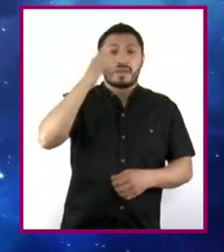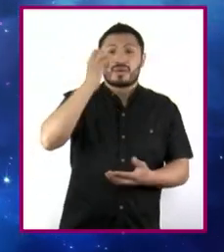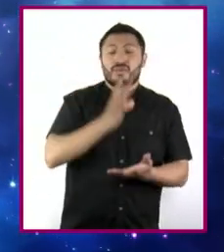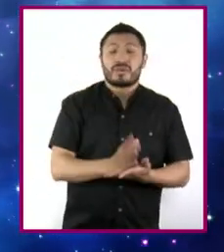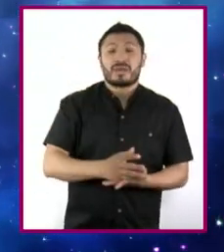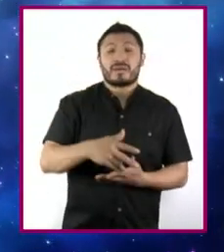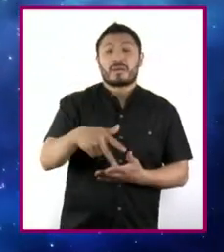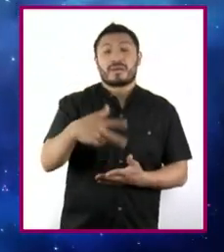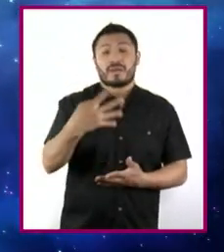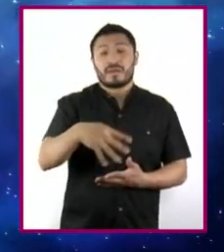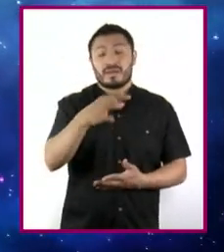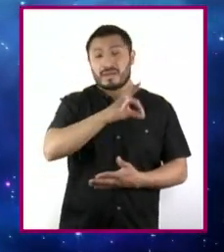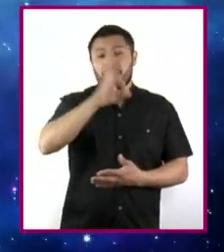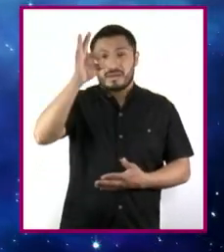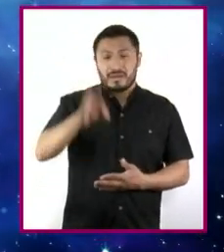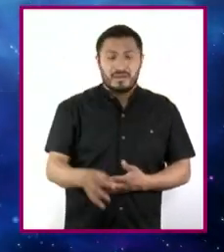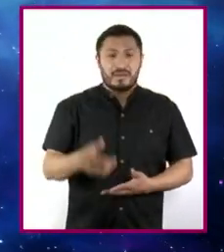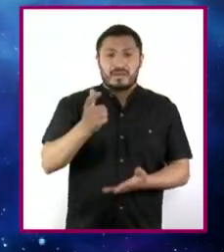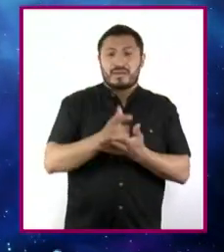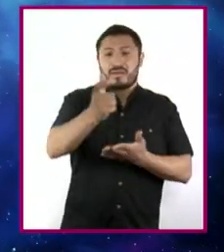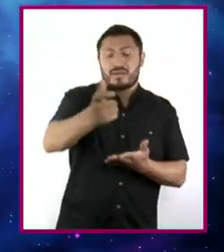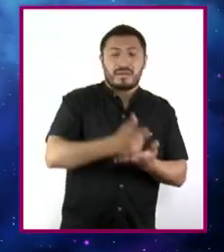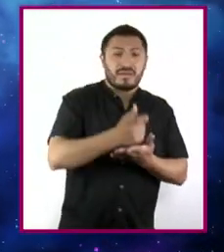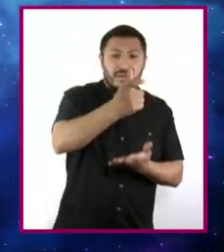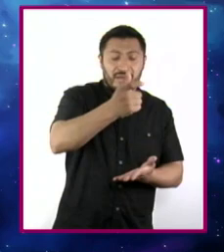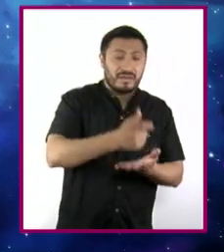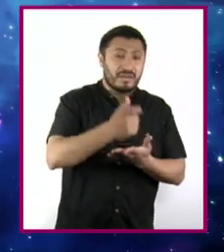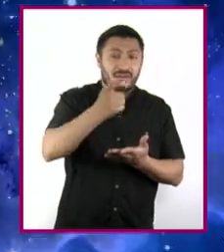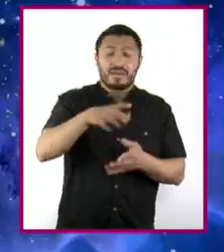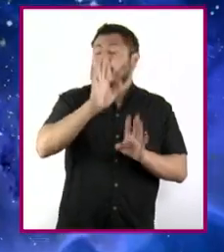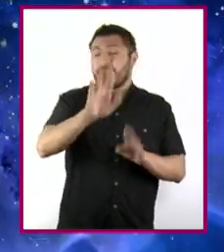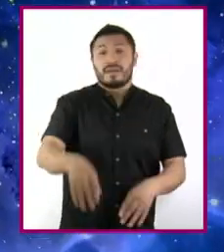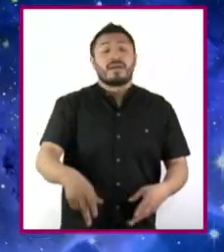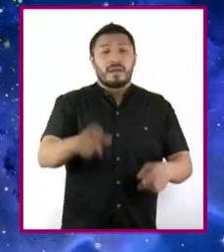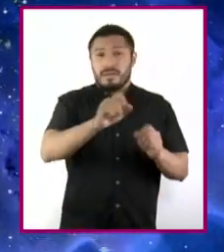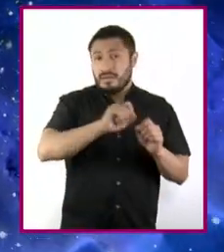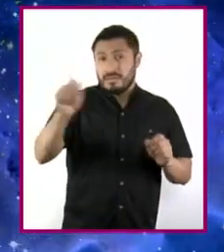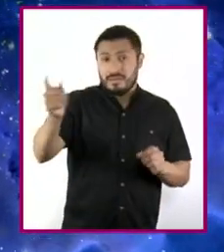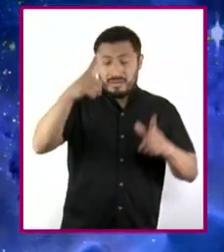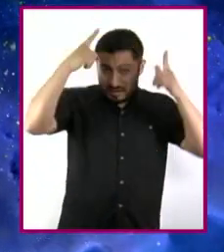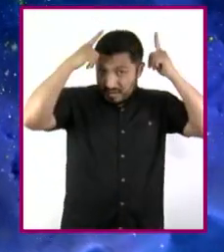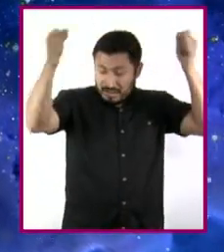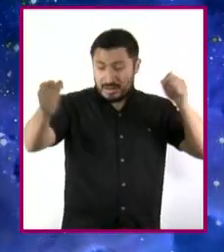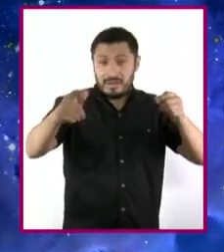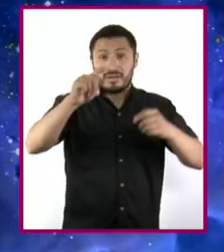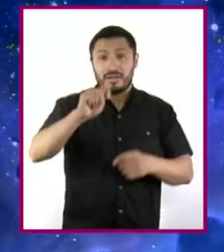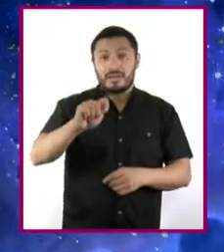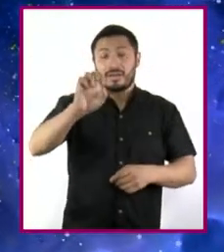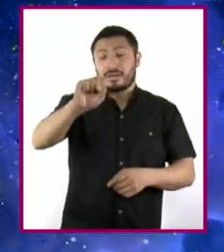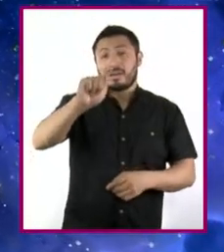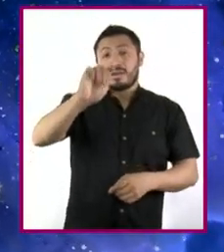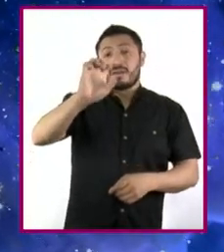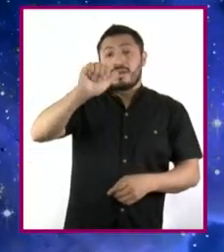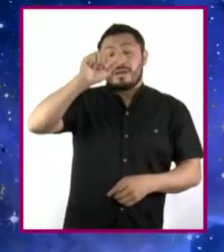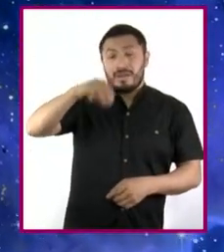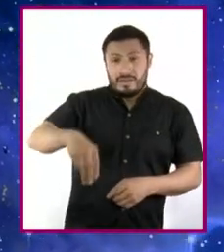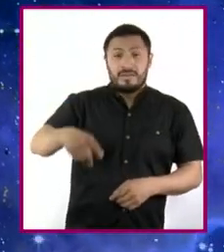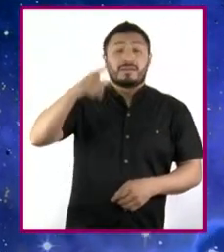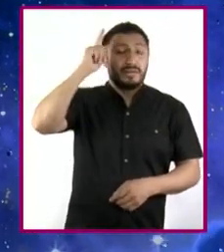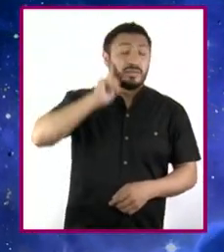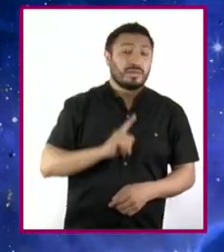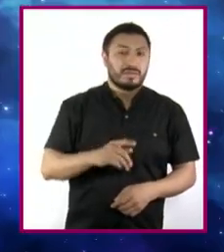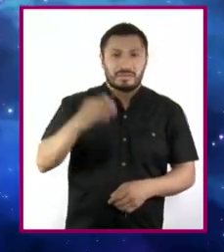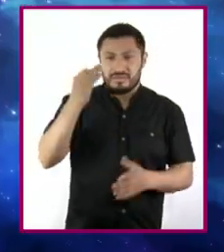más del 14% de egresos en carreras STEAM es de mujeres? No, no lo sabía. Es verdad, hacen falta más mujeres